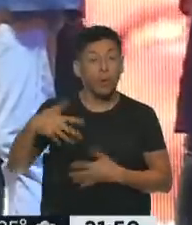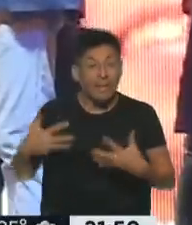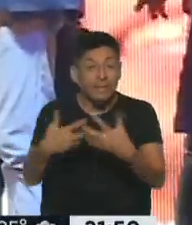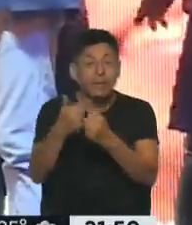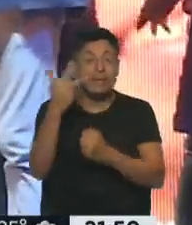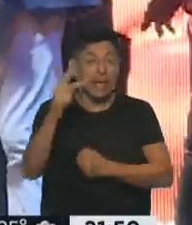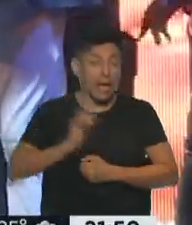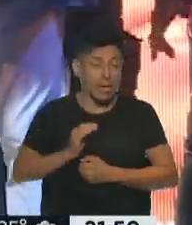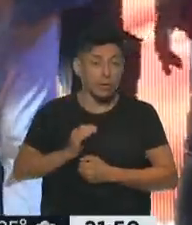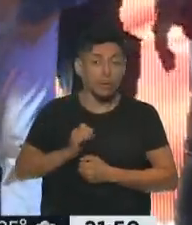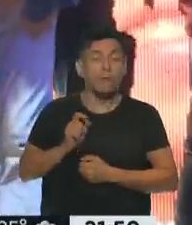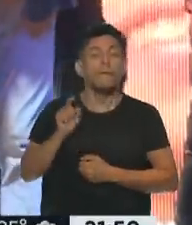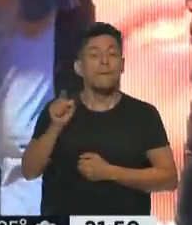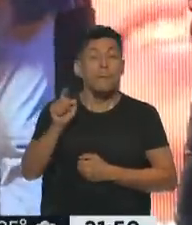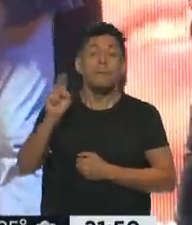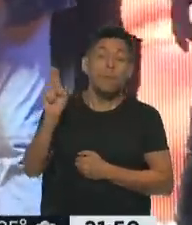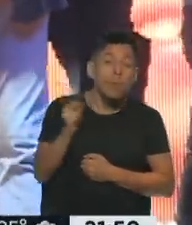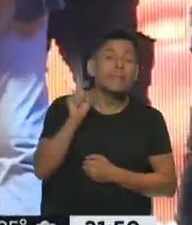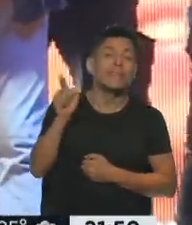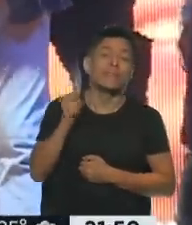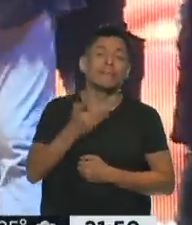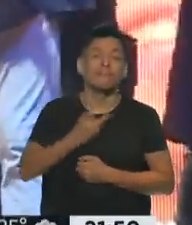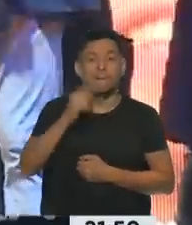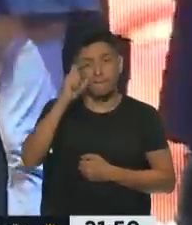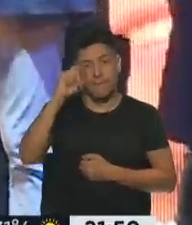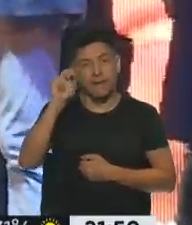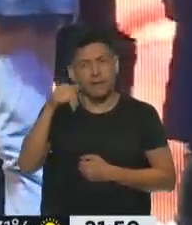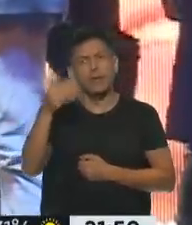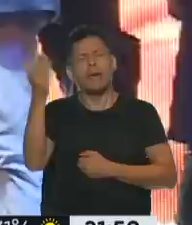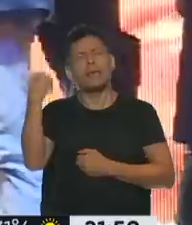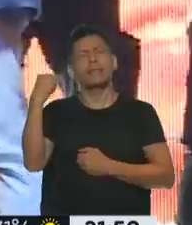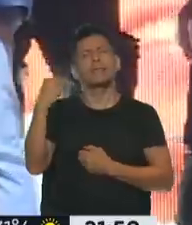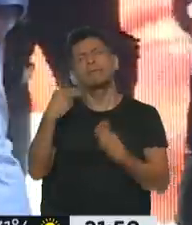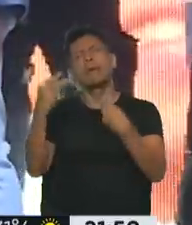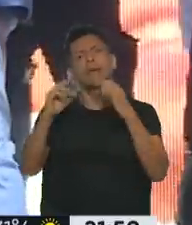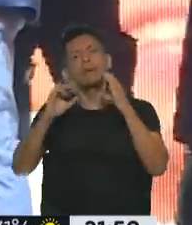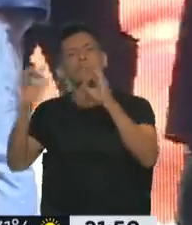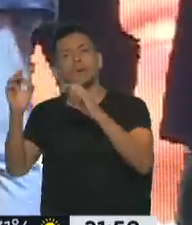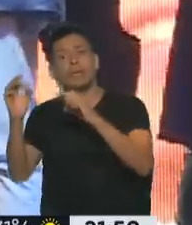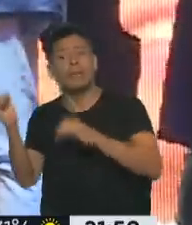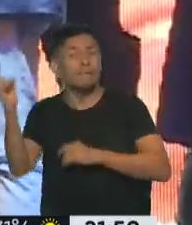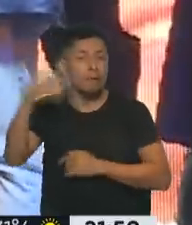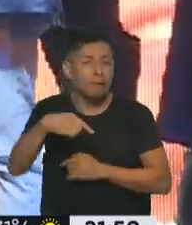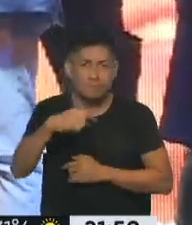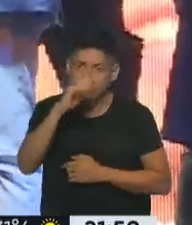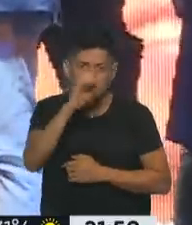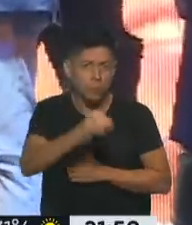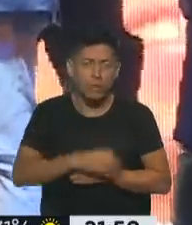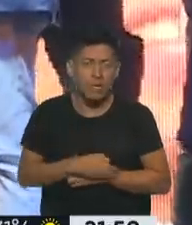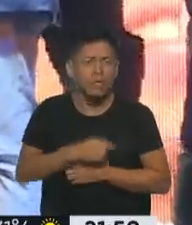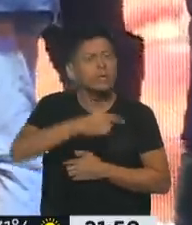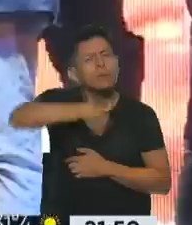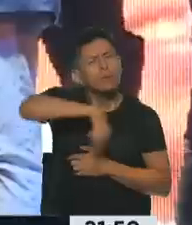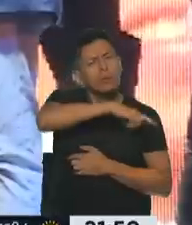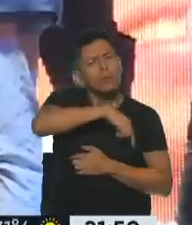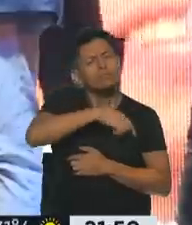Fernando, que se fue de vacaciones y que nunca regresó. Pensábamos muchísimo con Silvino